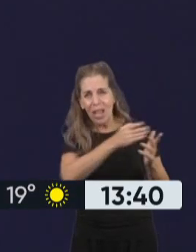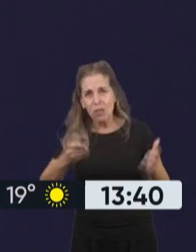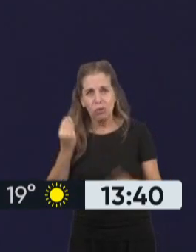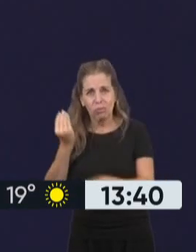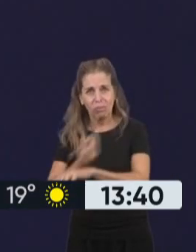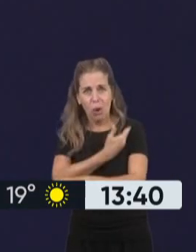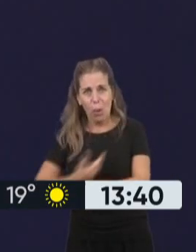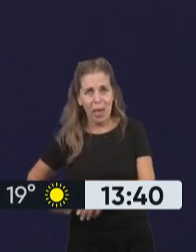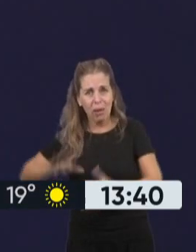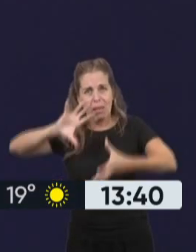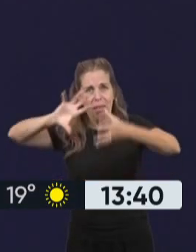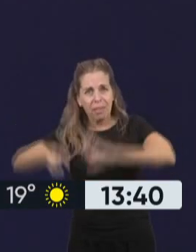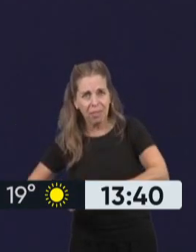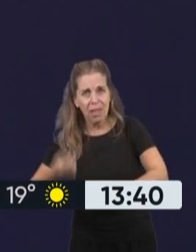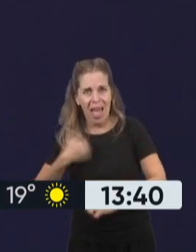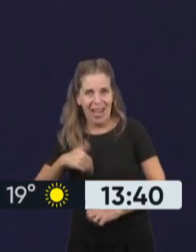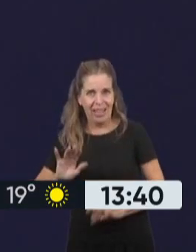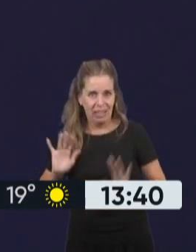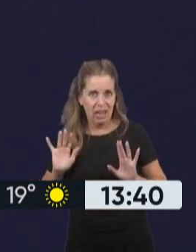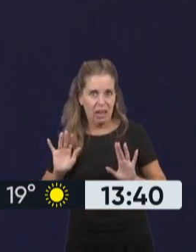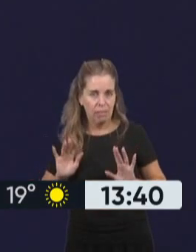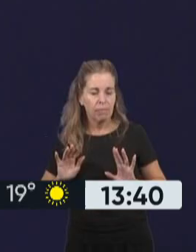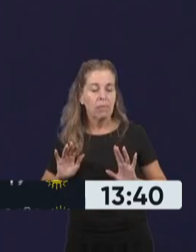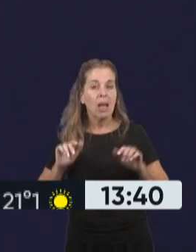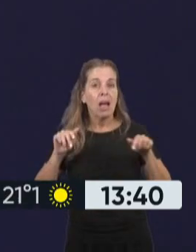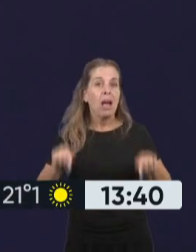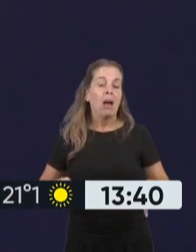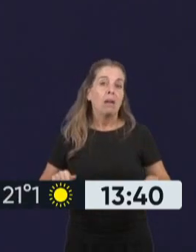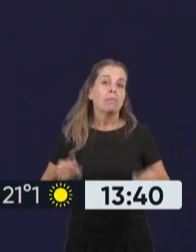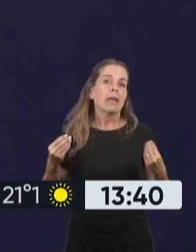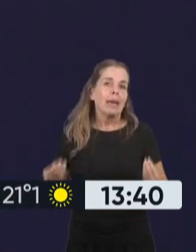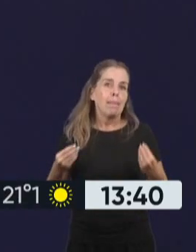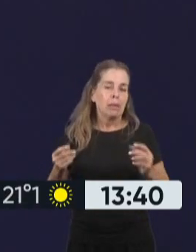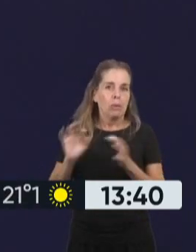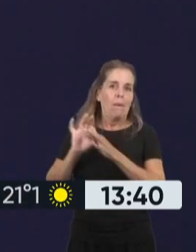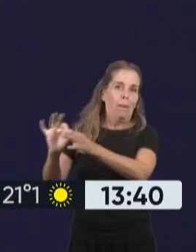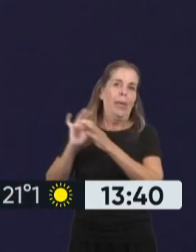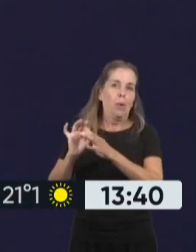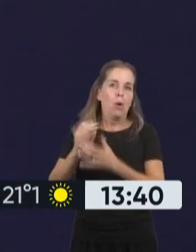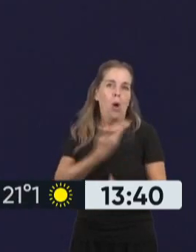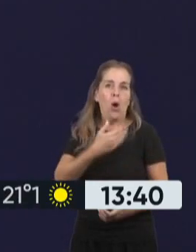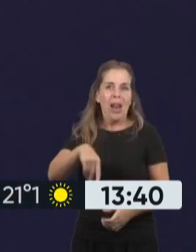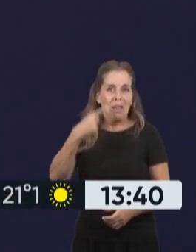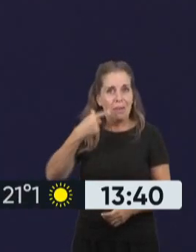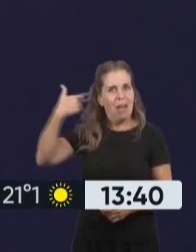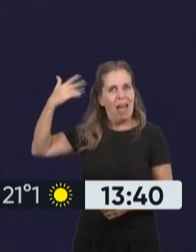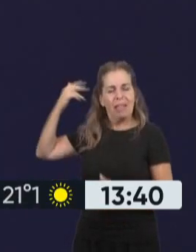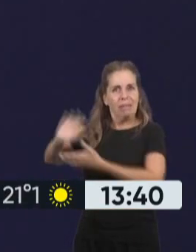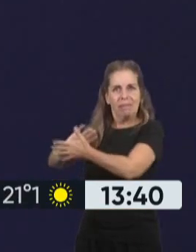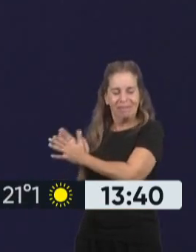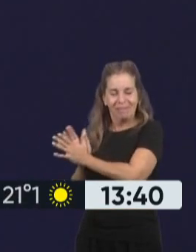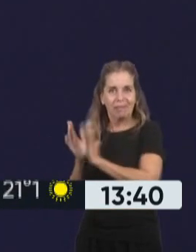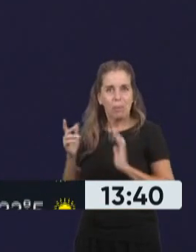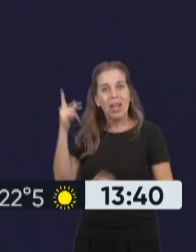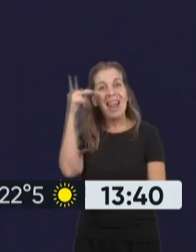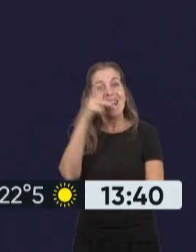eso. El acuerdo, digamos, la relación con el fondo había terminado en un momento porque